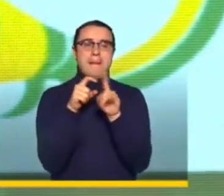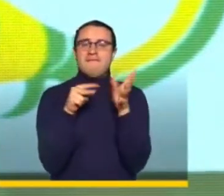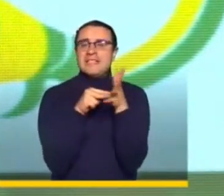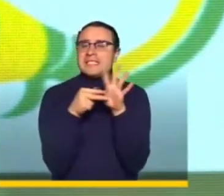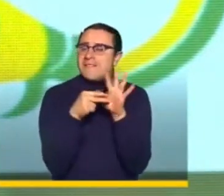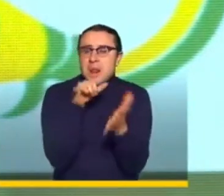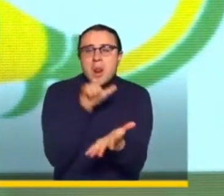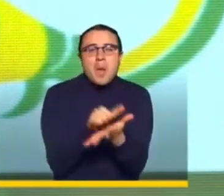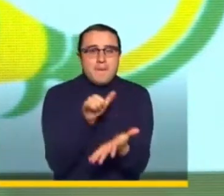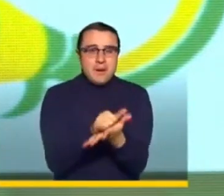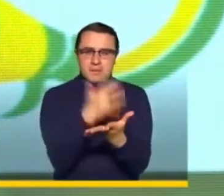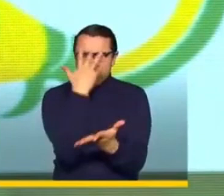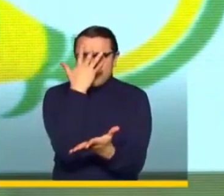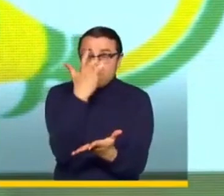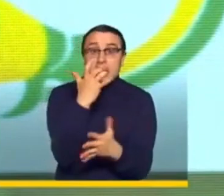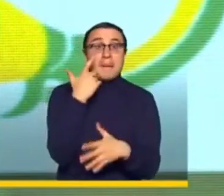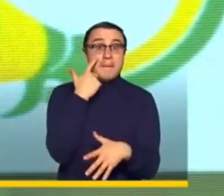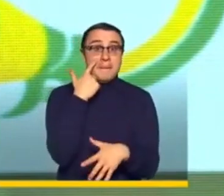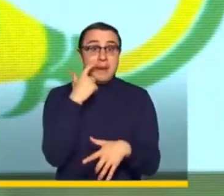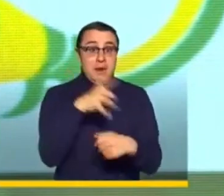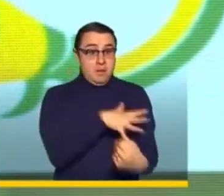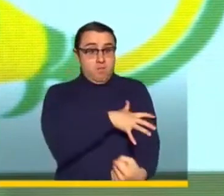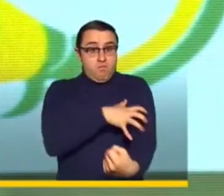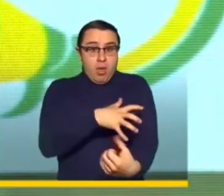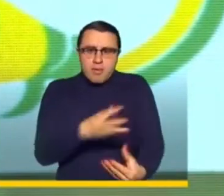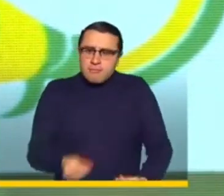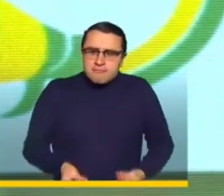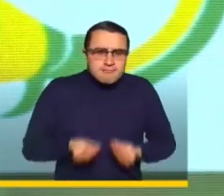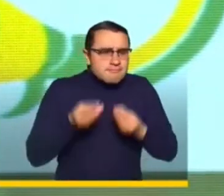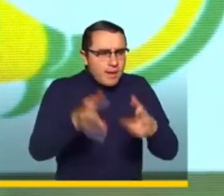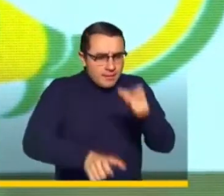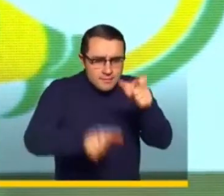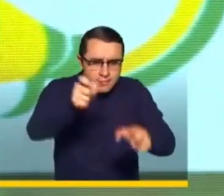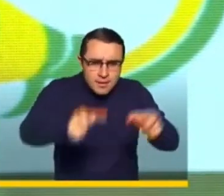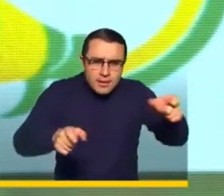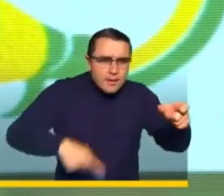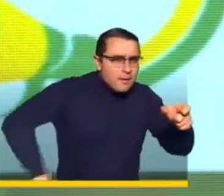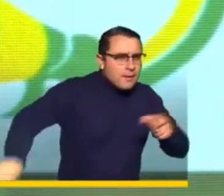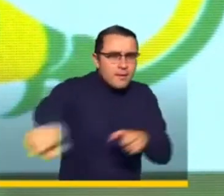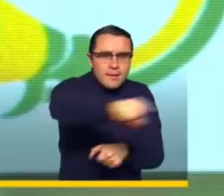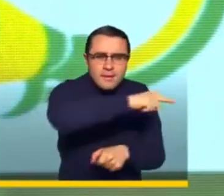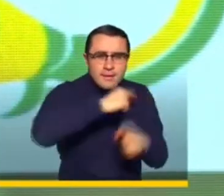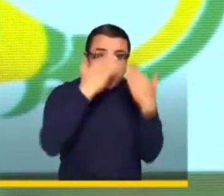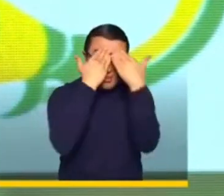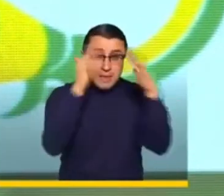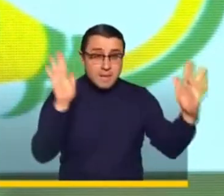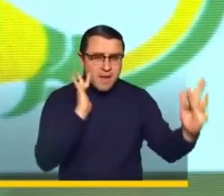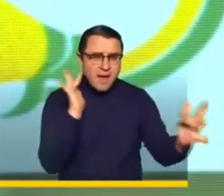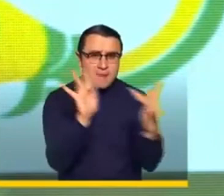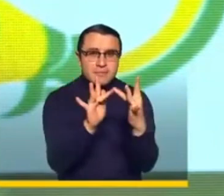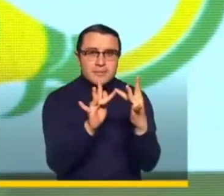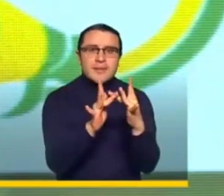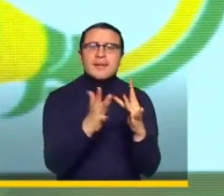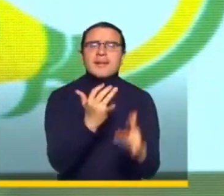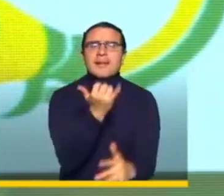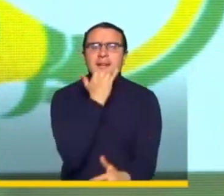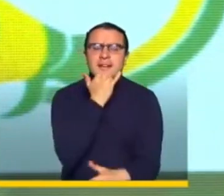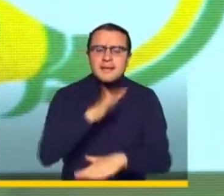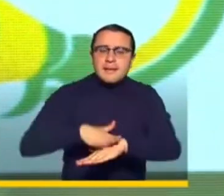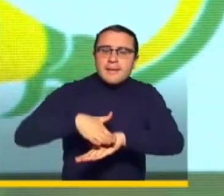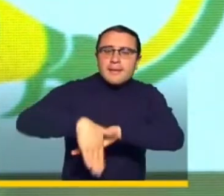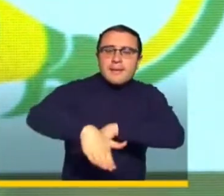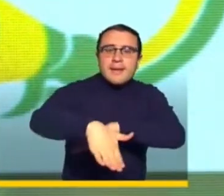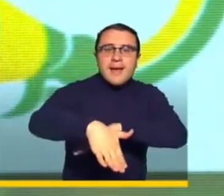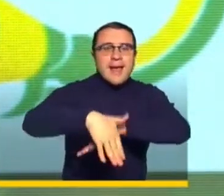el poder es del conjunto de la población, es decir, estamos en una democracia, lo que hay es solidaridad